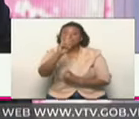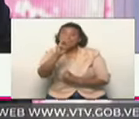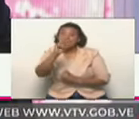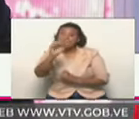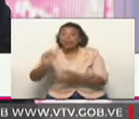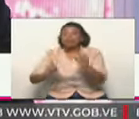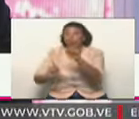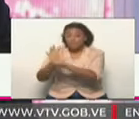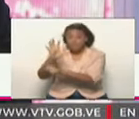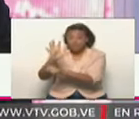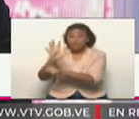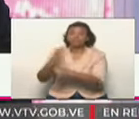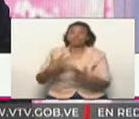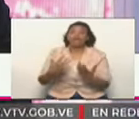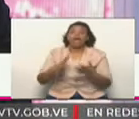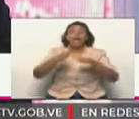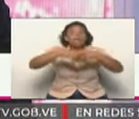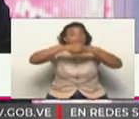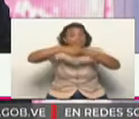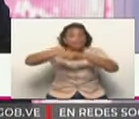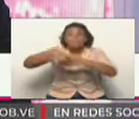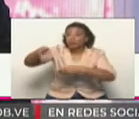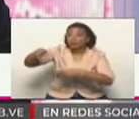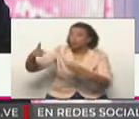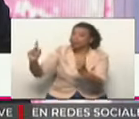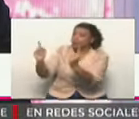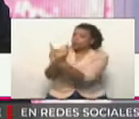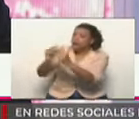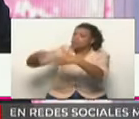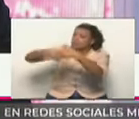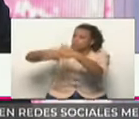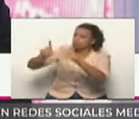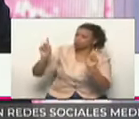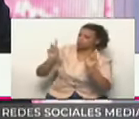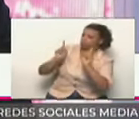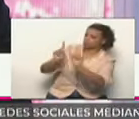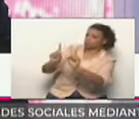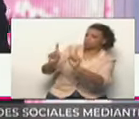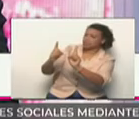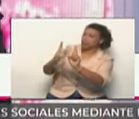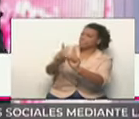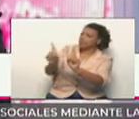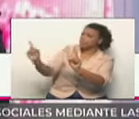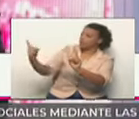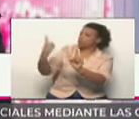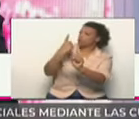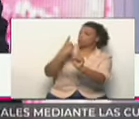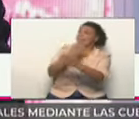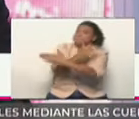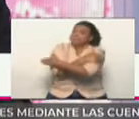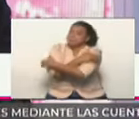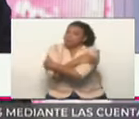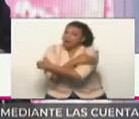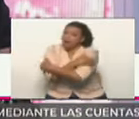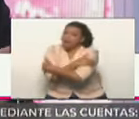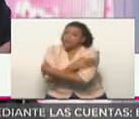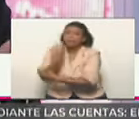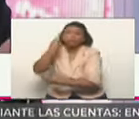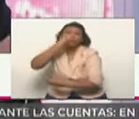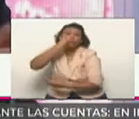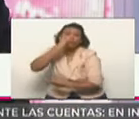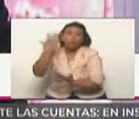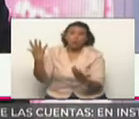BRICS, despidiéndose de Putin, da la media vuelta, me ve, me abraza, me da un beso.